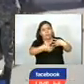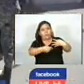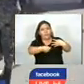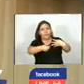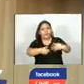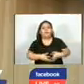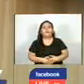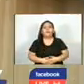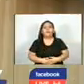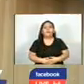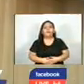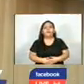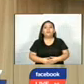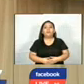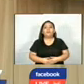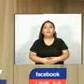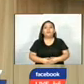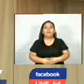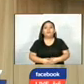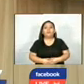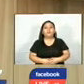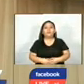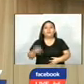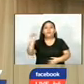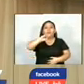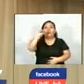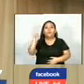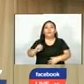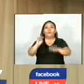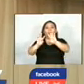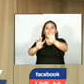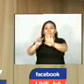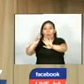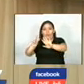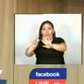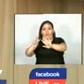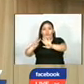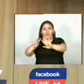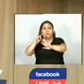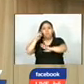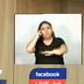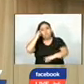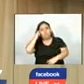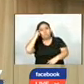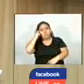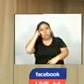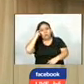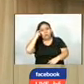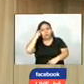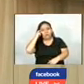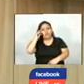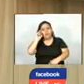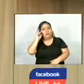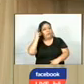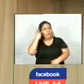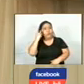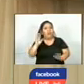excepción. 92% entonces considera esto y no hay diferencias significativas.